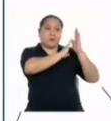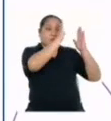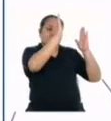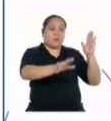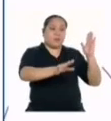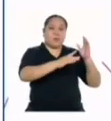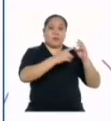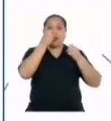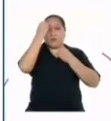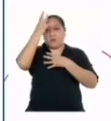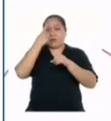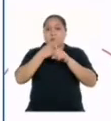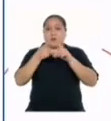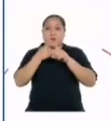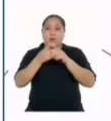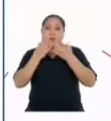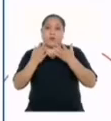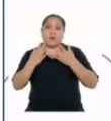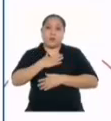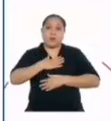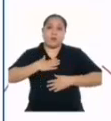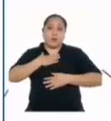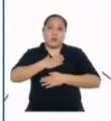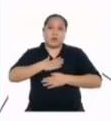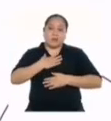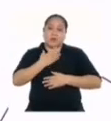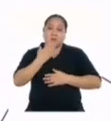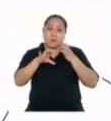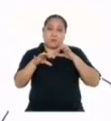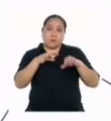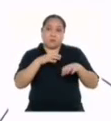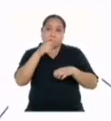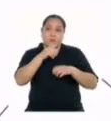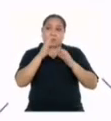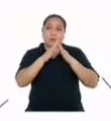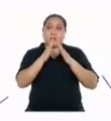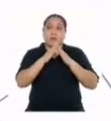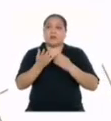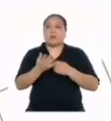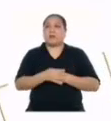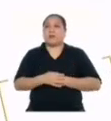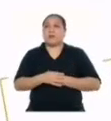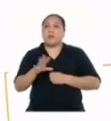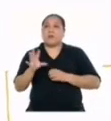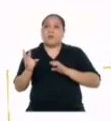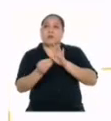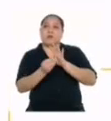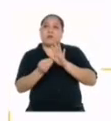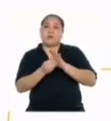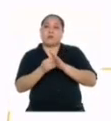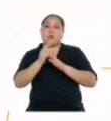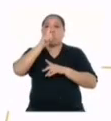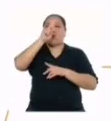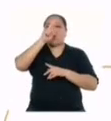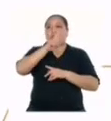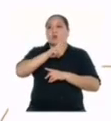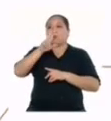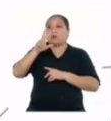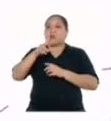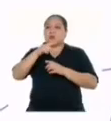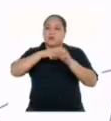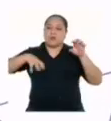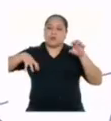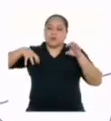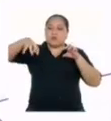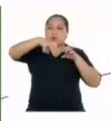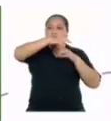para informar sobre las diferentes actividades recreativas que podemos llevar a cabo en casa, podemos agregar un ranking de puestos y un croquis de la